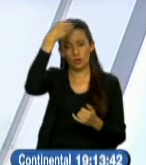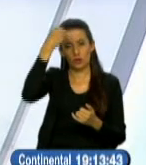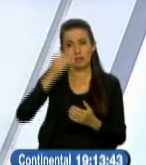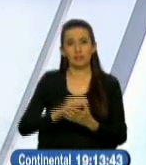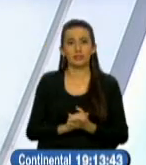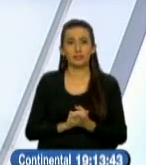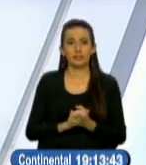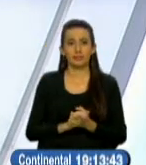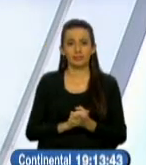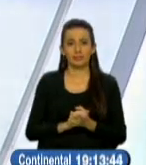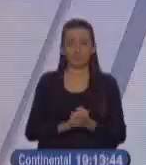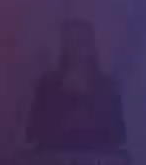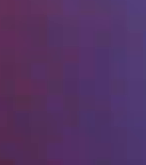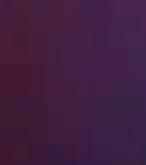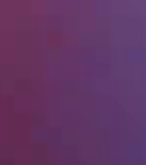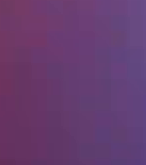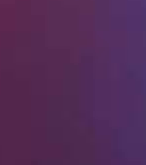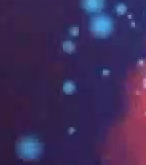en Manabí.